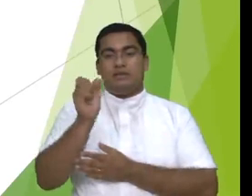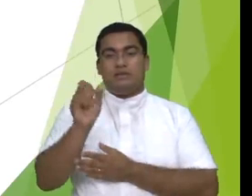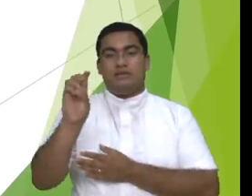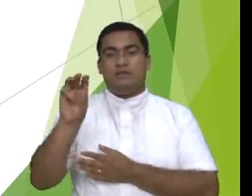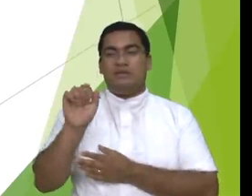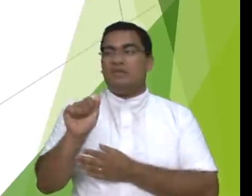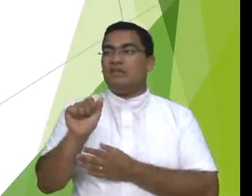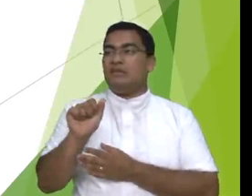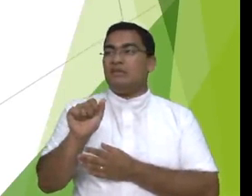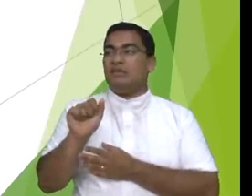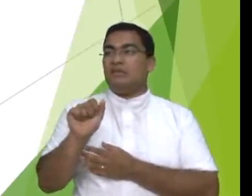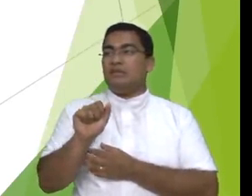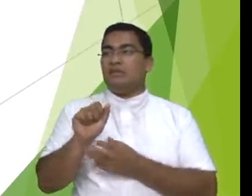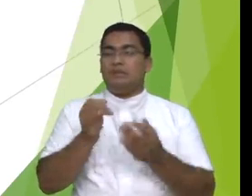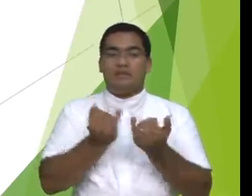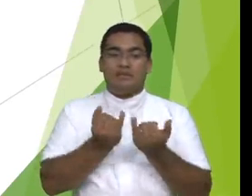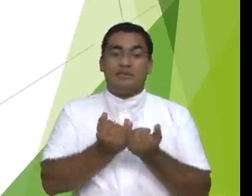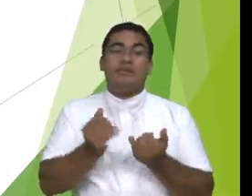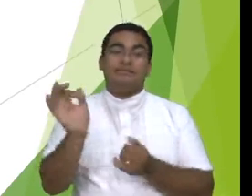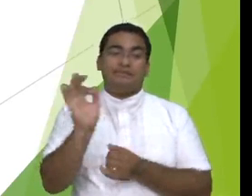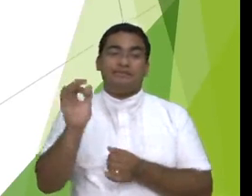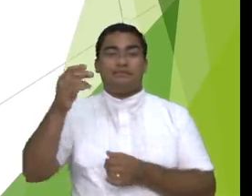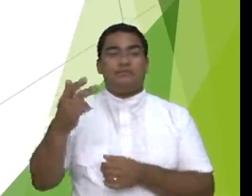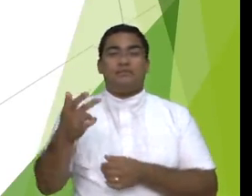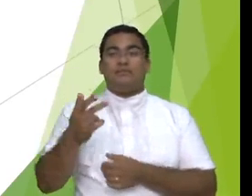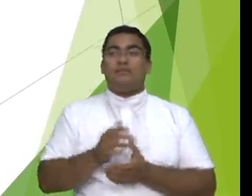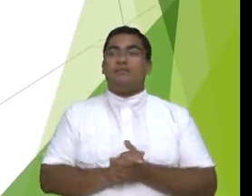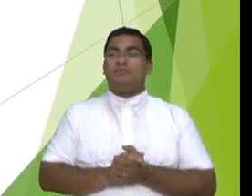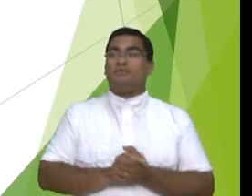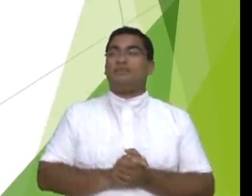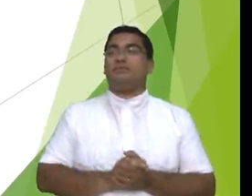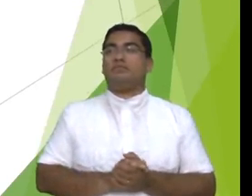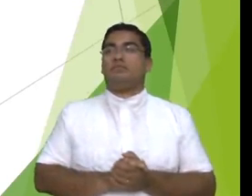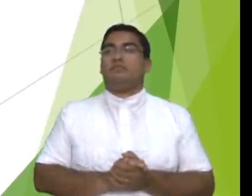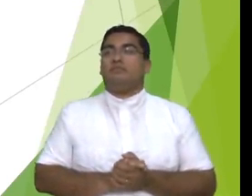una fracción que precipita el frío y contiene factor 8. ¿Ya? ¿Y cómo factor 8 y